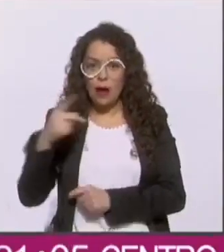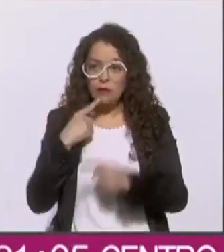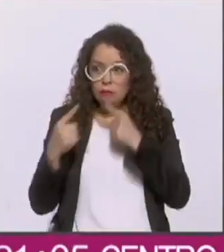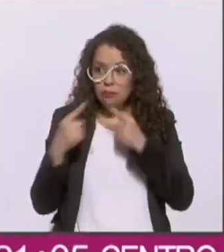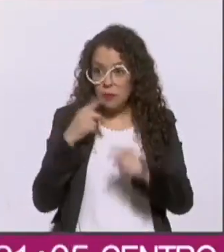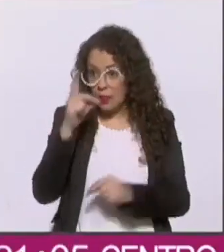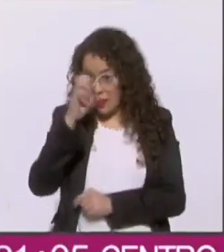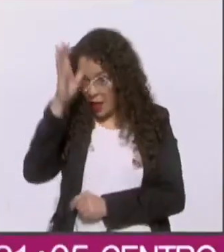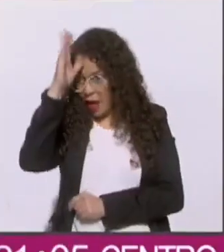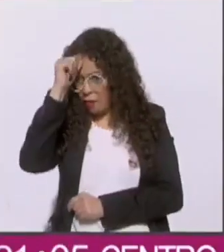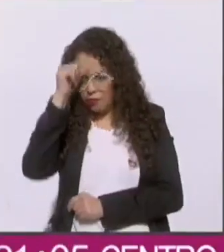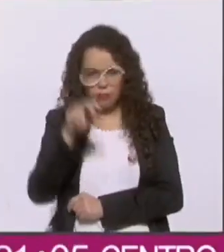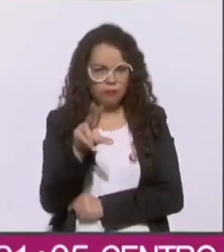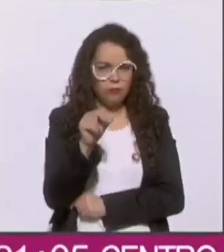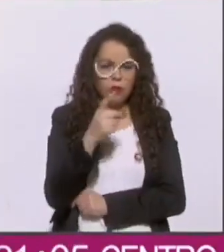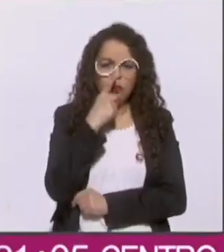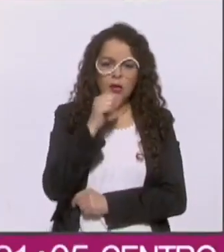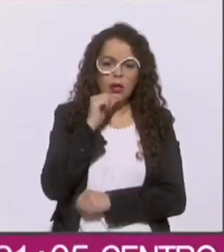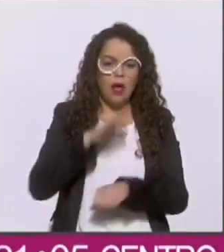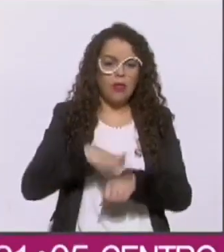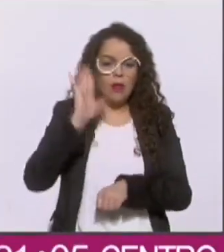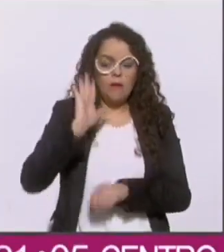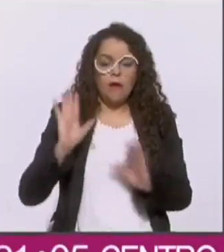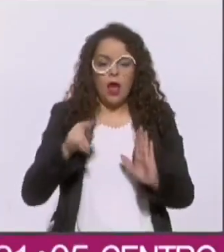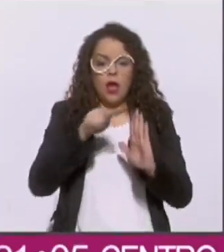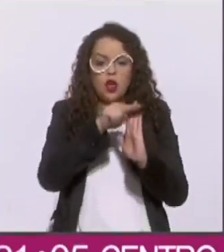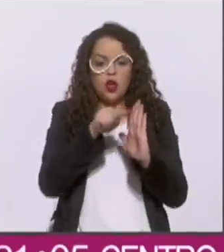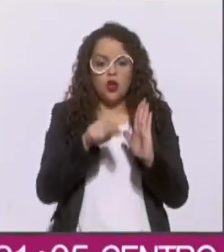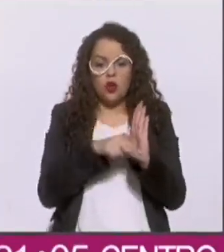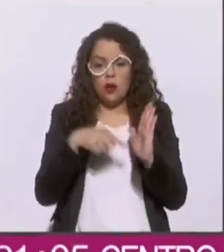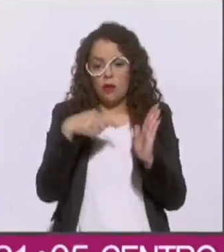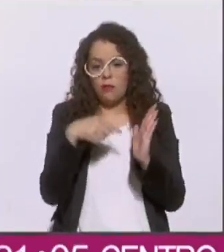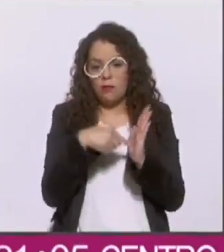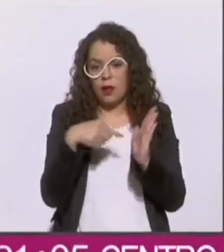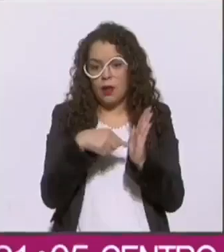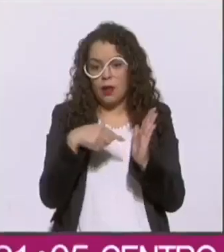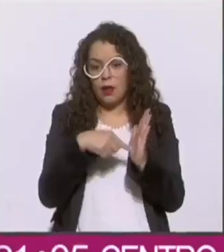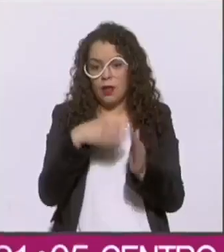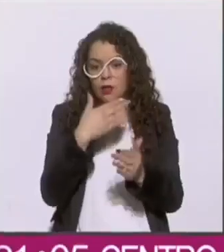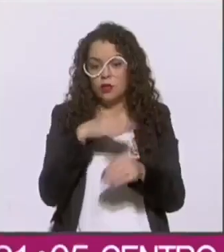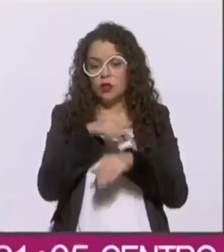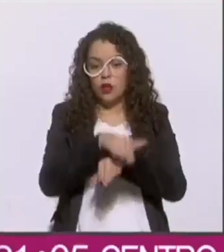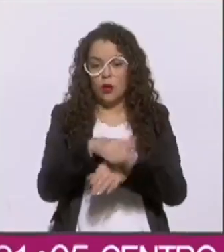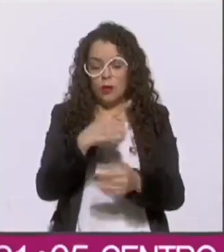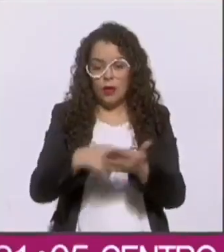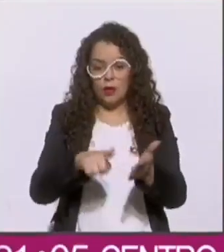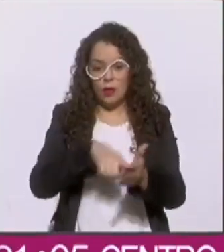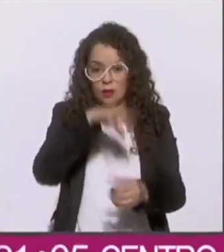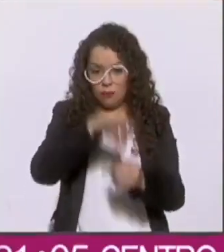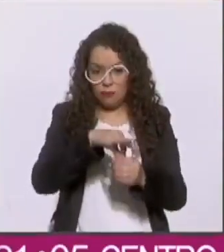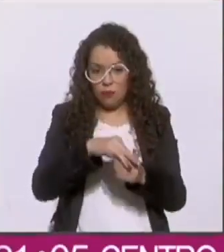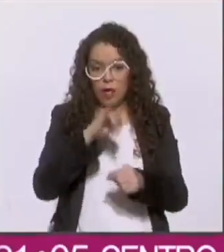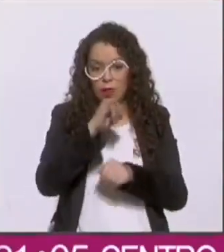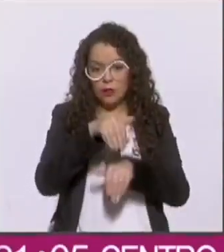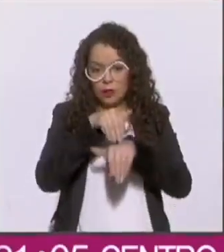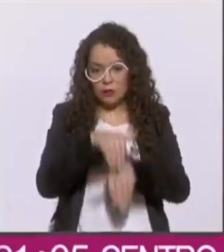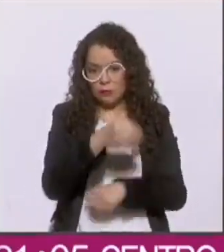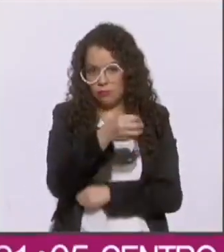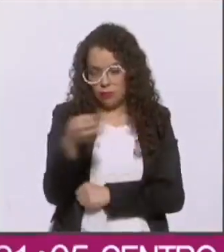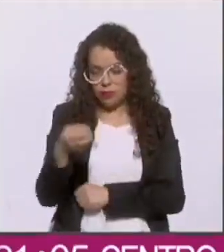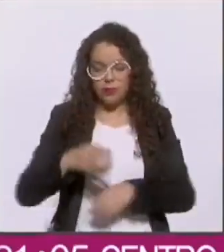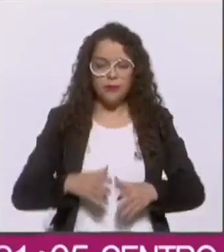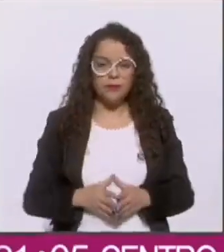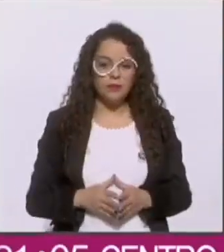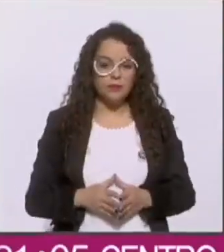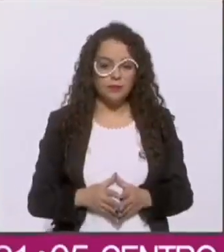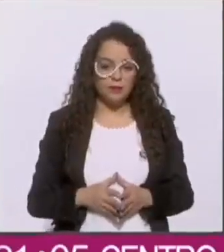Harfuch. Simplemente dijo, se aplicó la normatividad electoral. ¿Cómo estuvo la negociación? ¿Fue difícil con Harfuch o él se